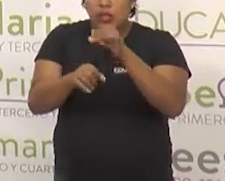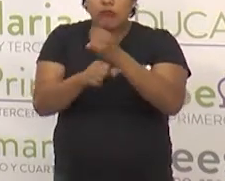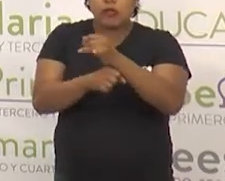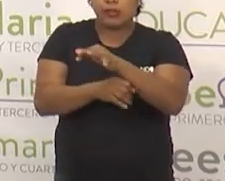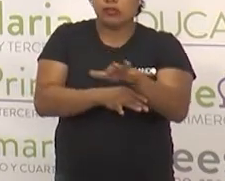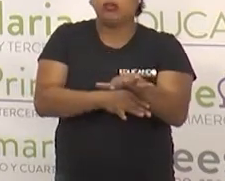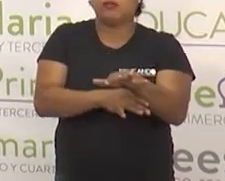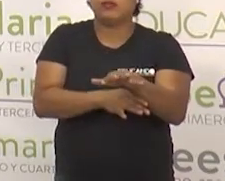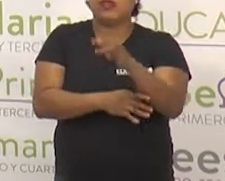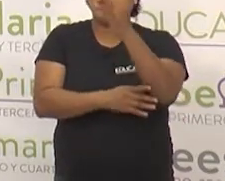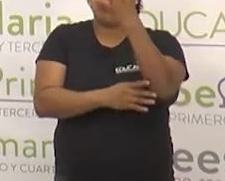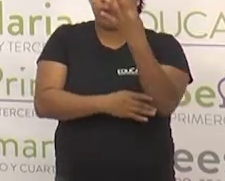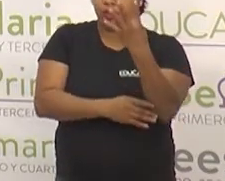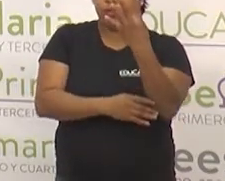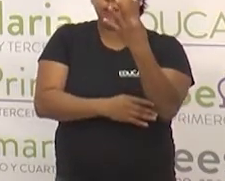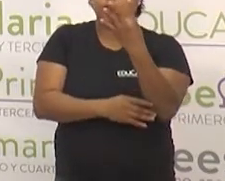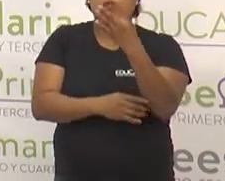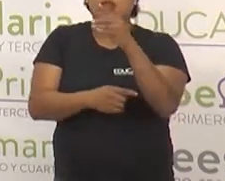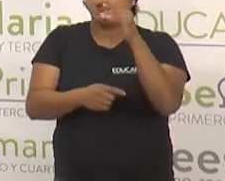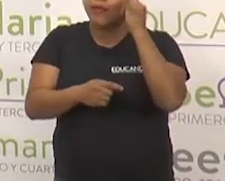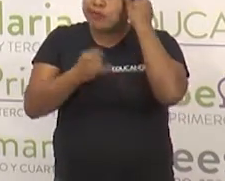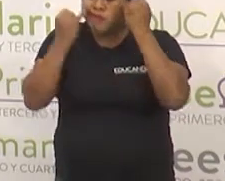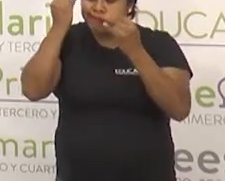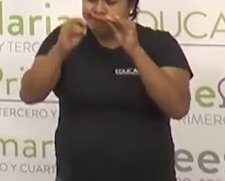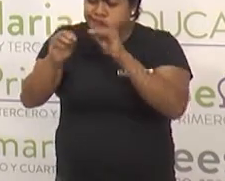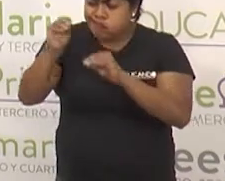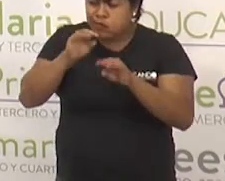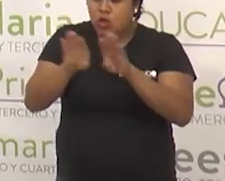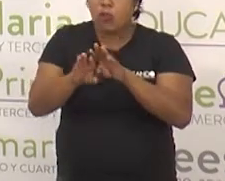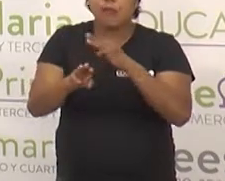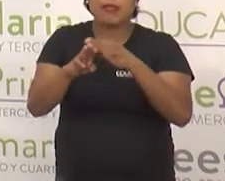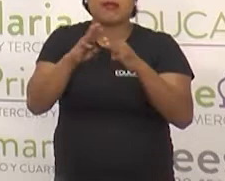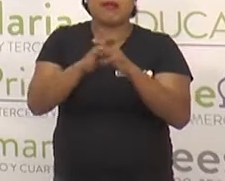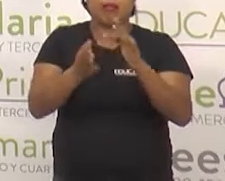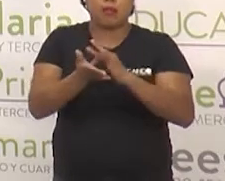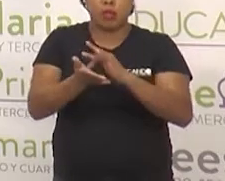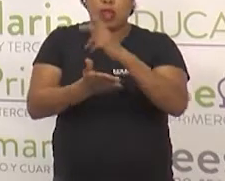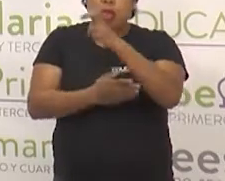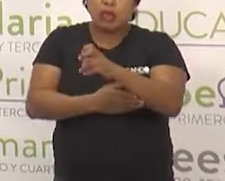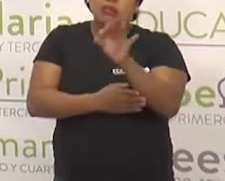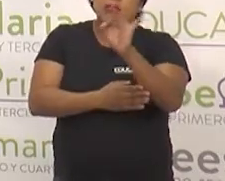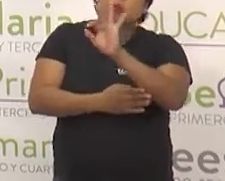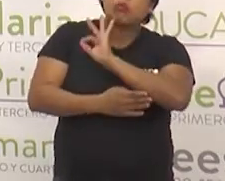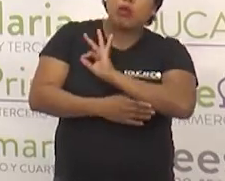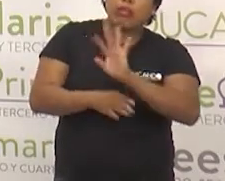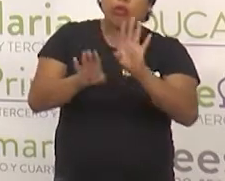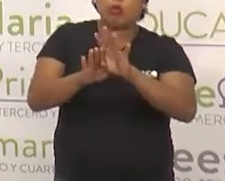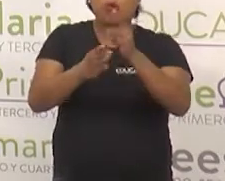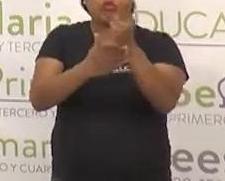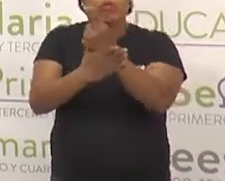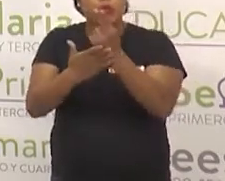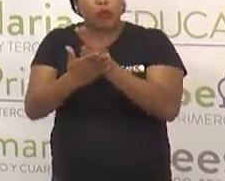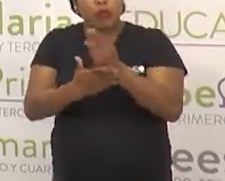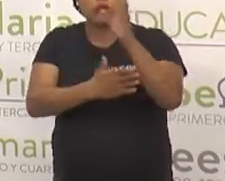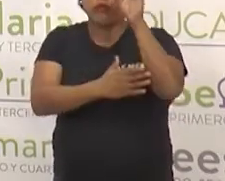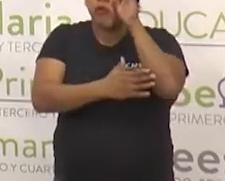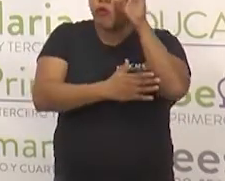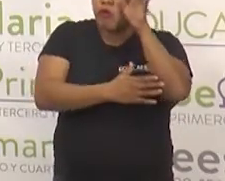la información. 4, diseñar el material de apoyo. Estos pueden ser